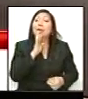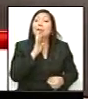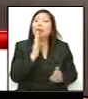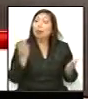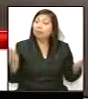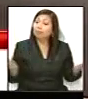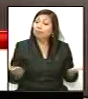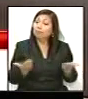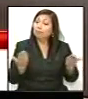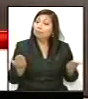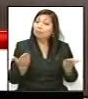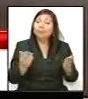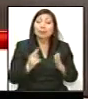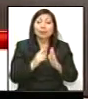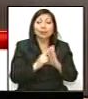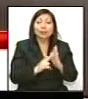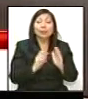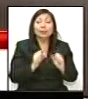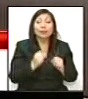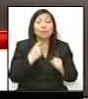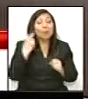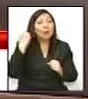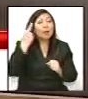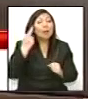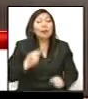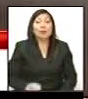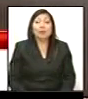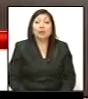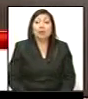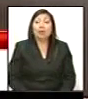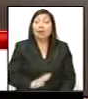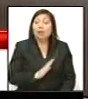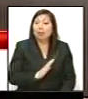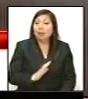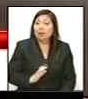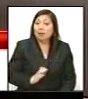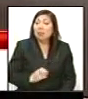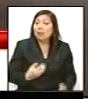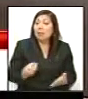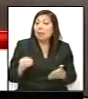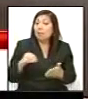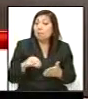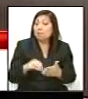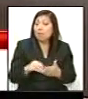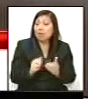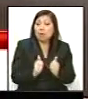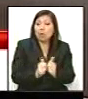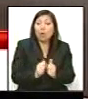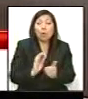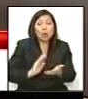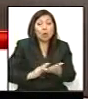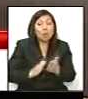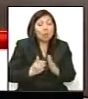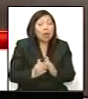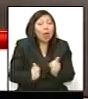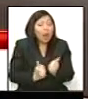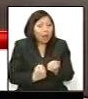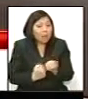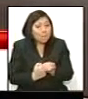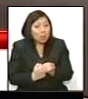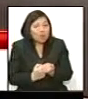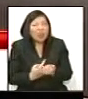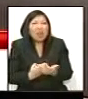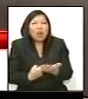Alentar, presidente, que la resolución sea por la razón y que el Ejecutivo se ponga del lado de las comunidades campesinas y